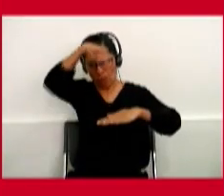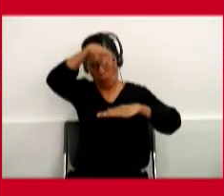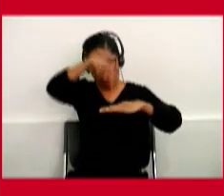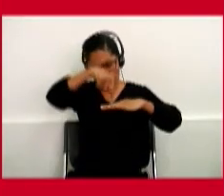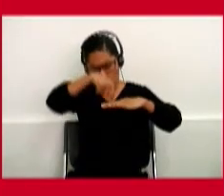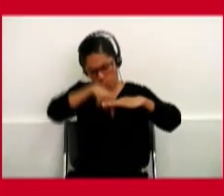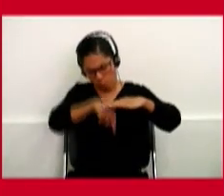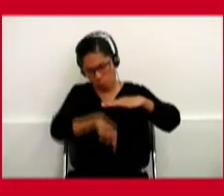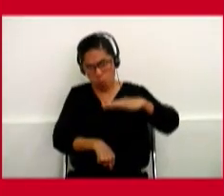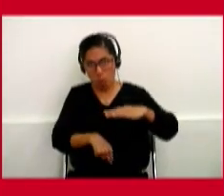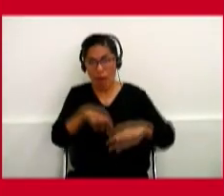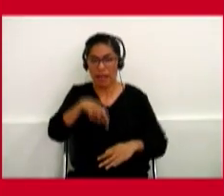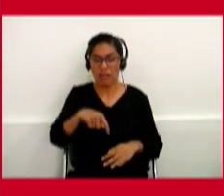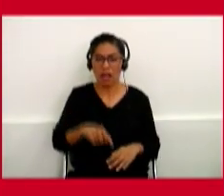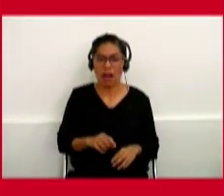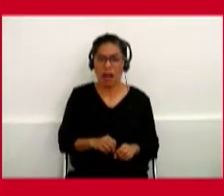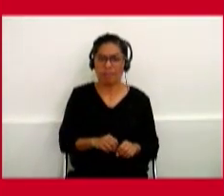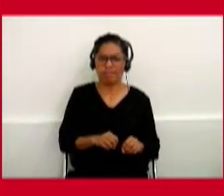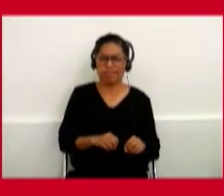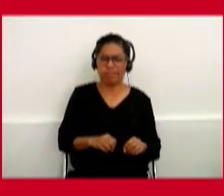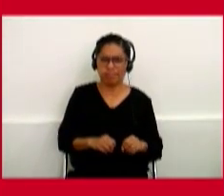fueron solo detonadores electrónicos,